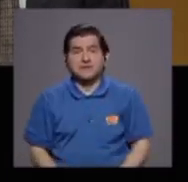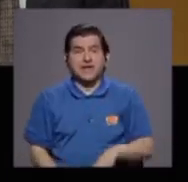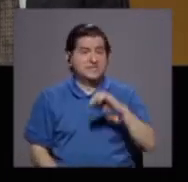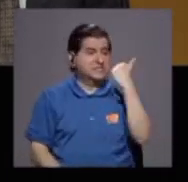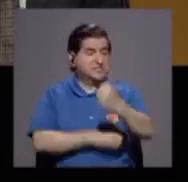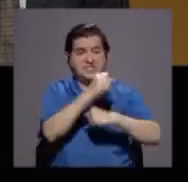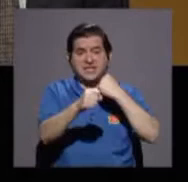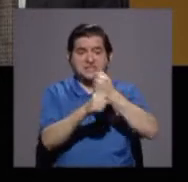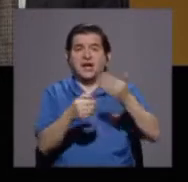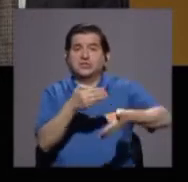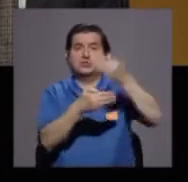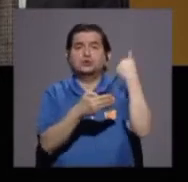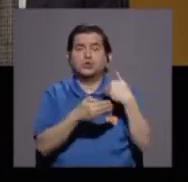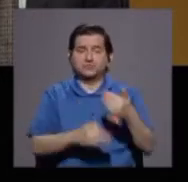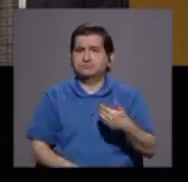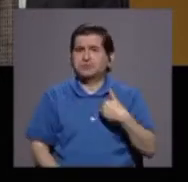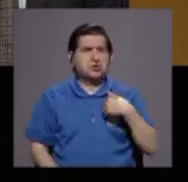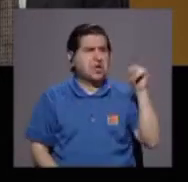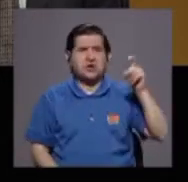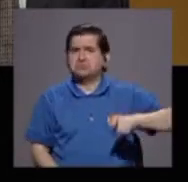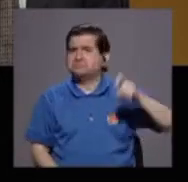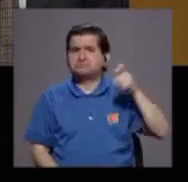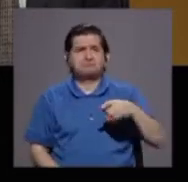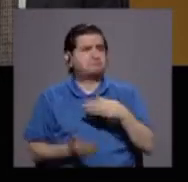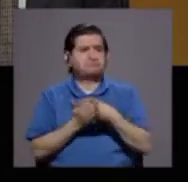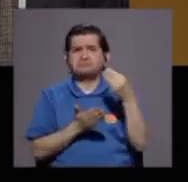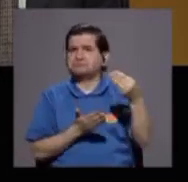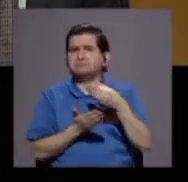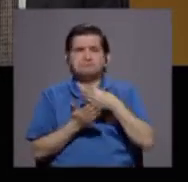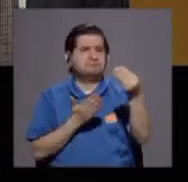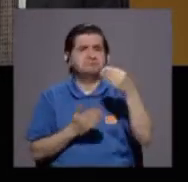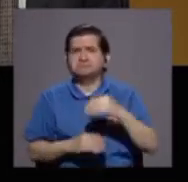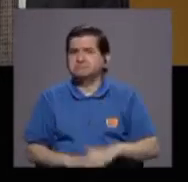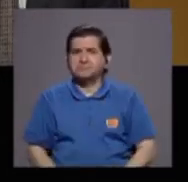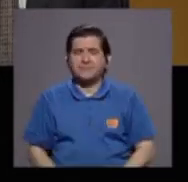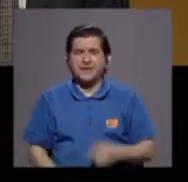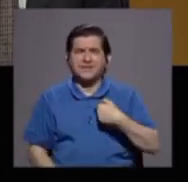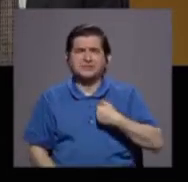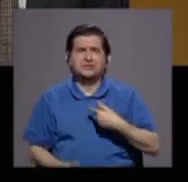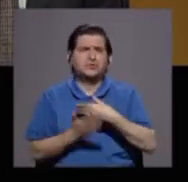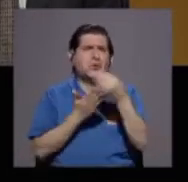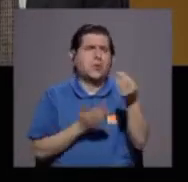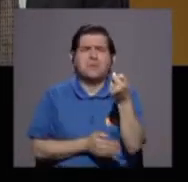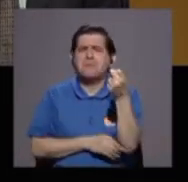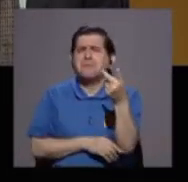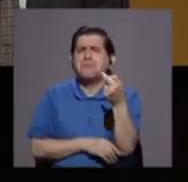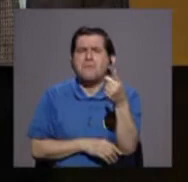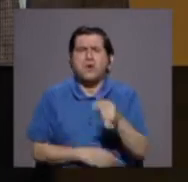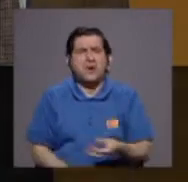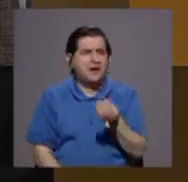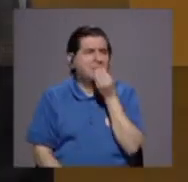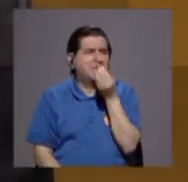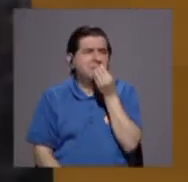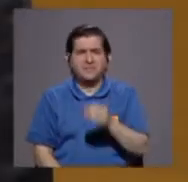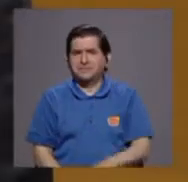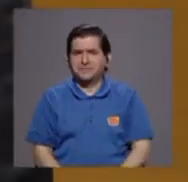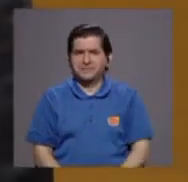10 años y no tengo necesidad de comprar. Compro relativamente pocos alimentos